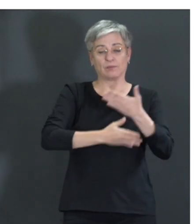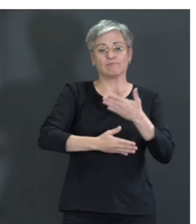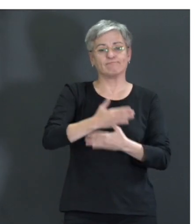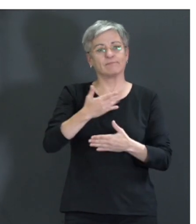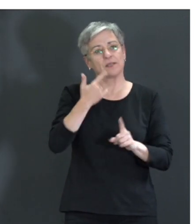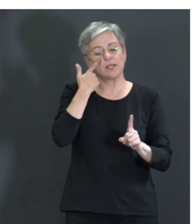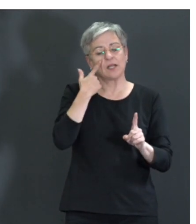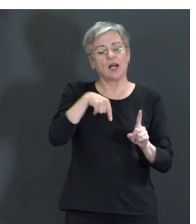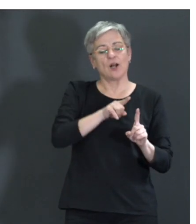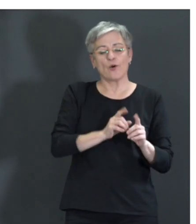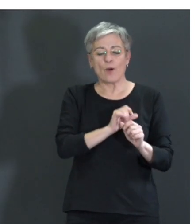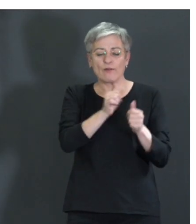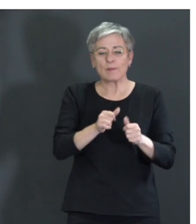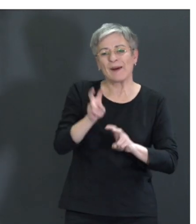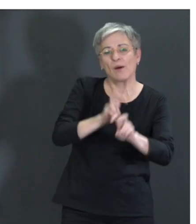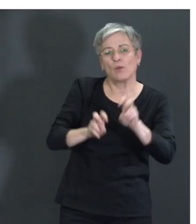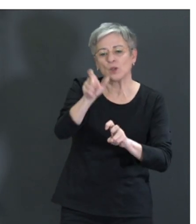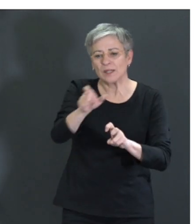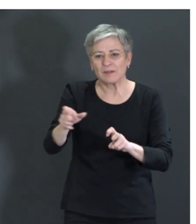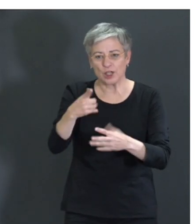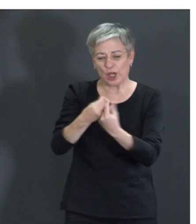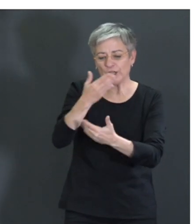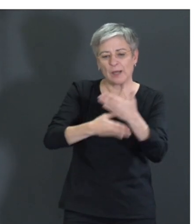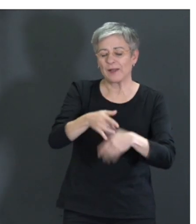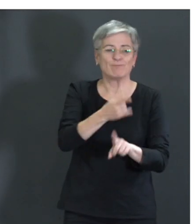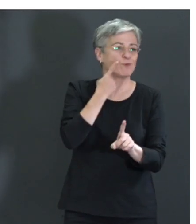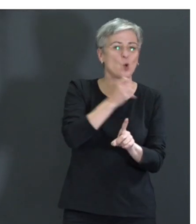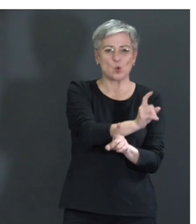con los que están familiarizados. Luego las propias